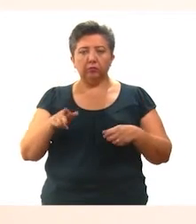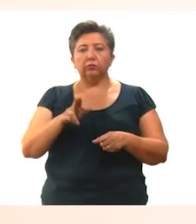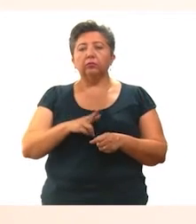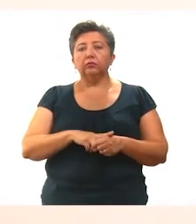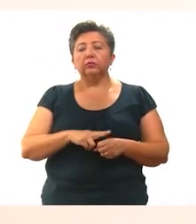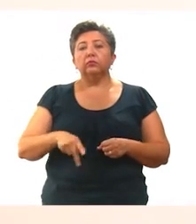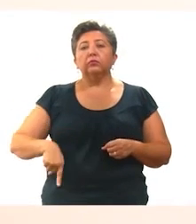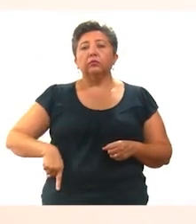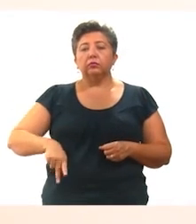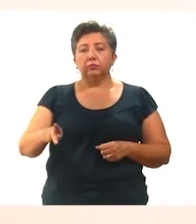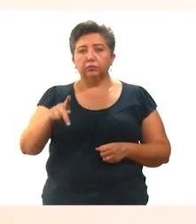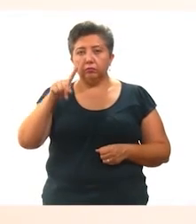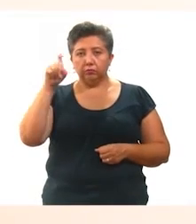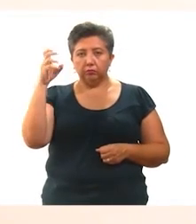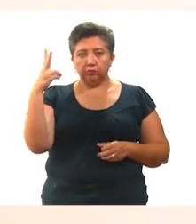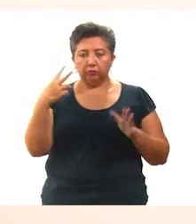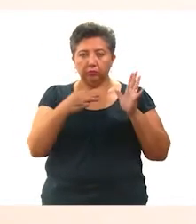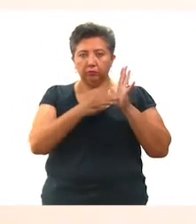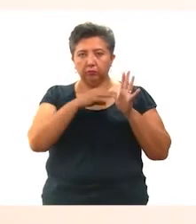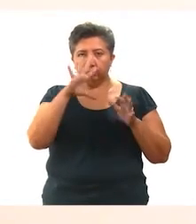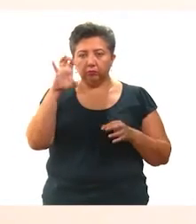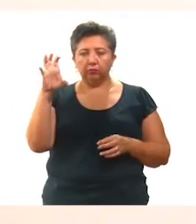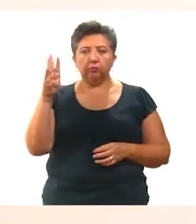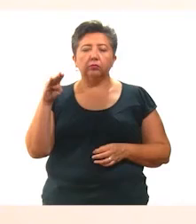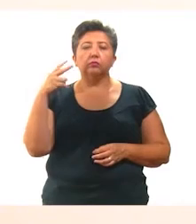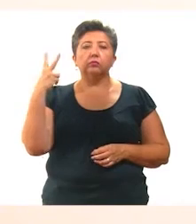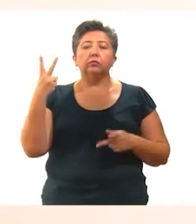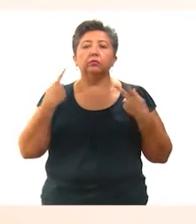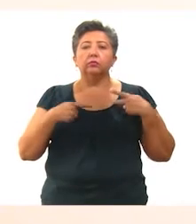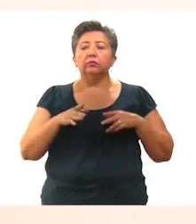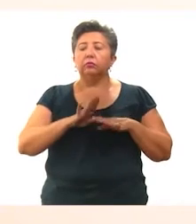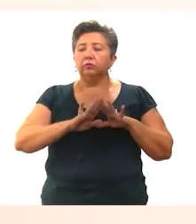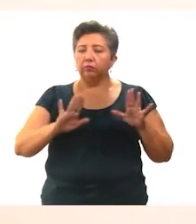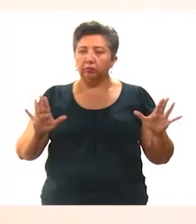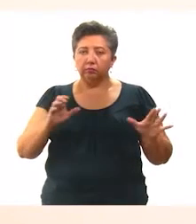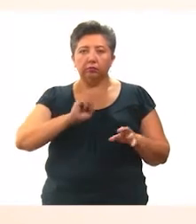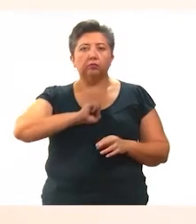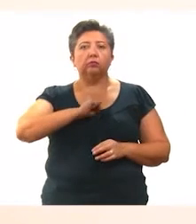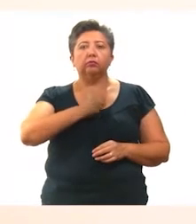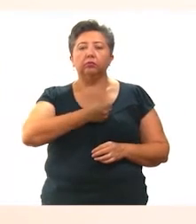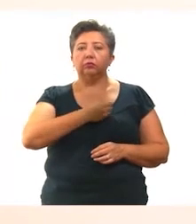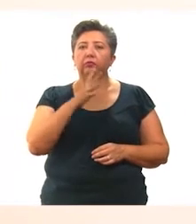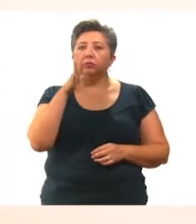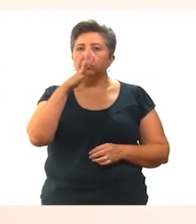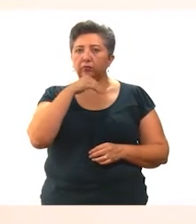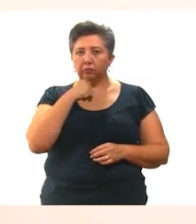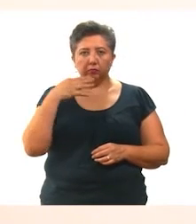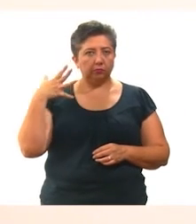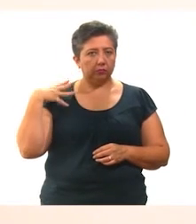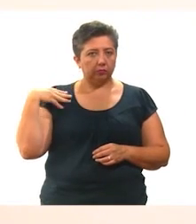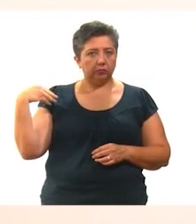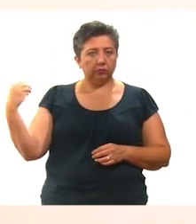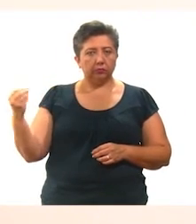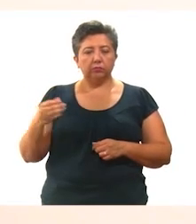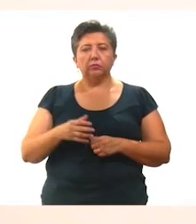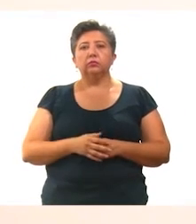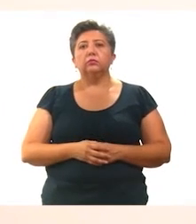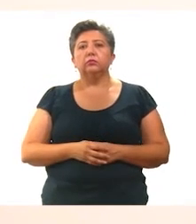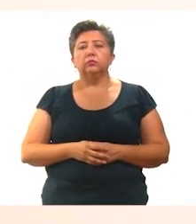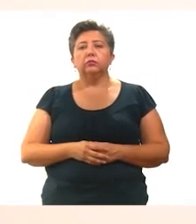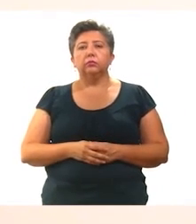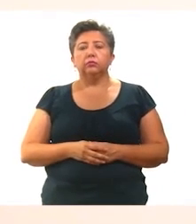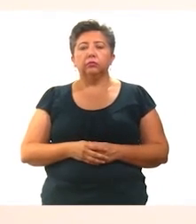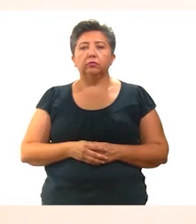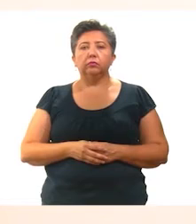katumak pak di coronavirus, juntule jo, yete juntule peto. Y chile, 109.587 mako soku kojantalo, yan